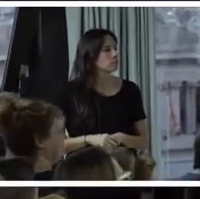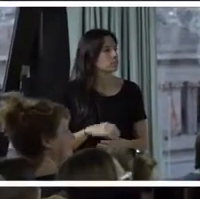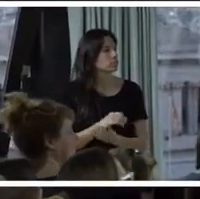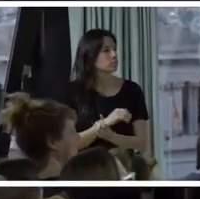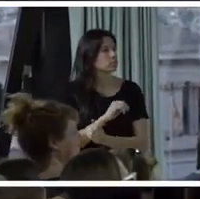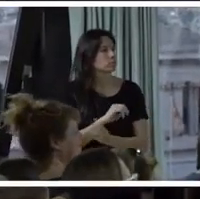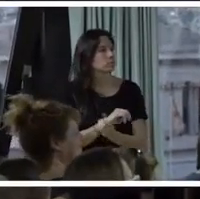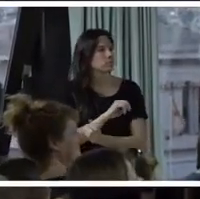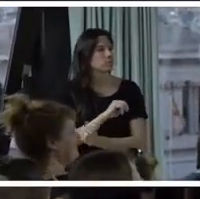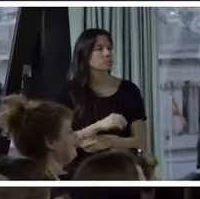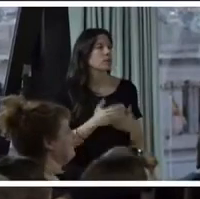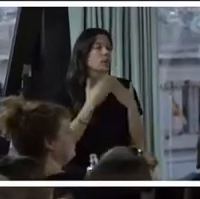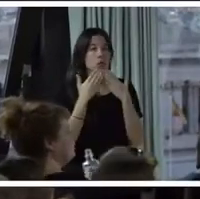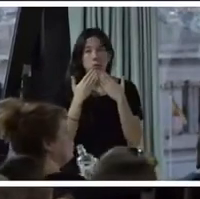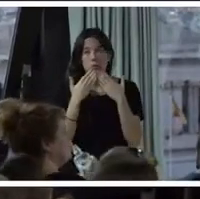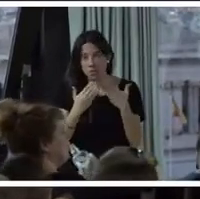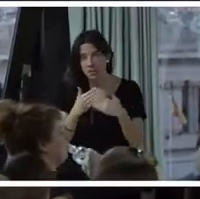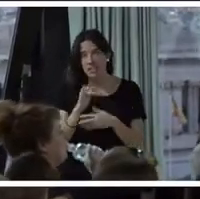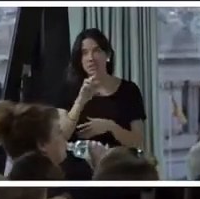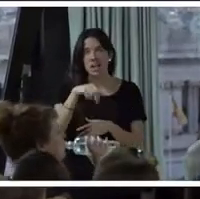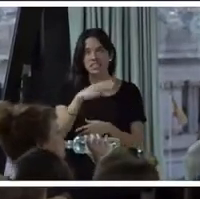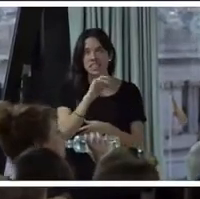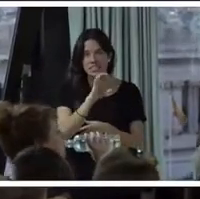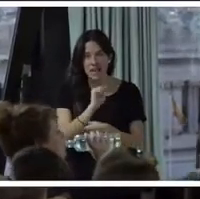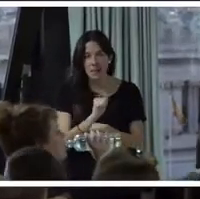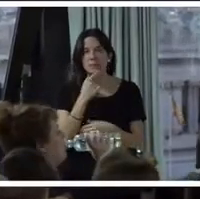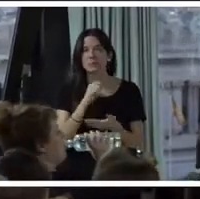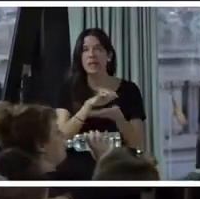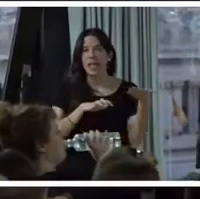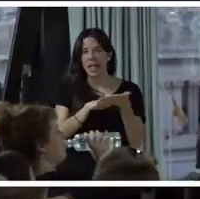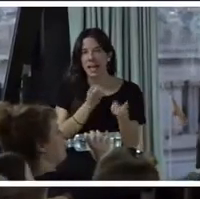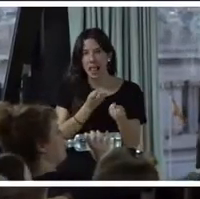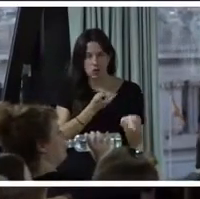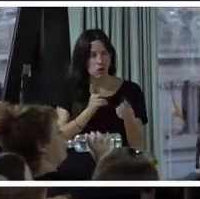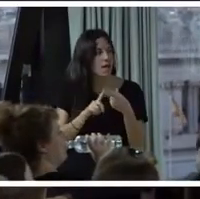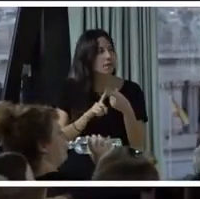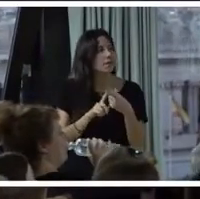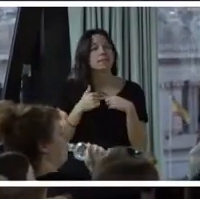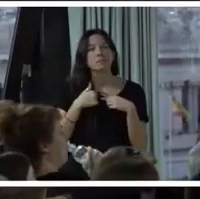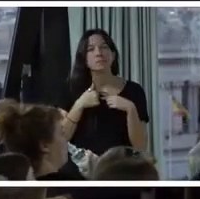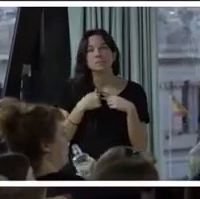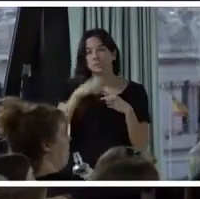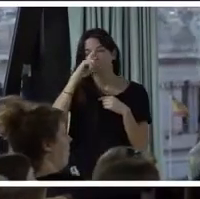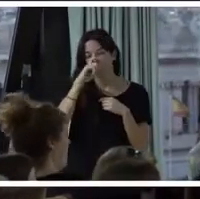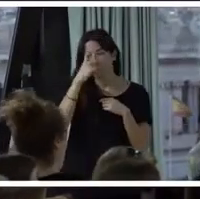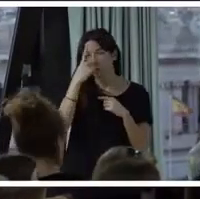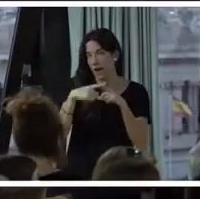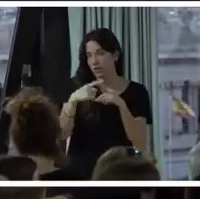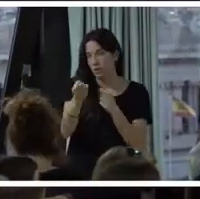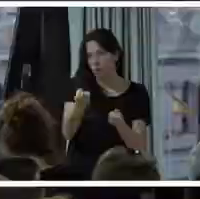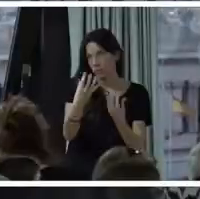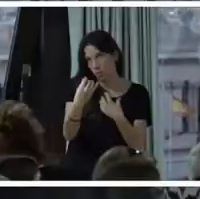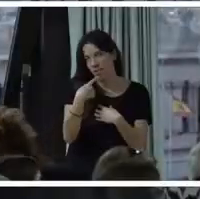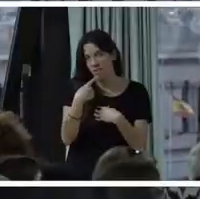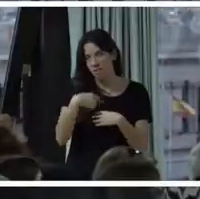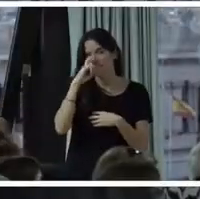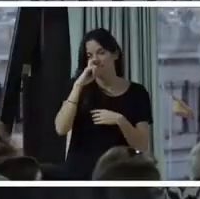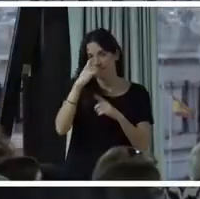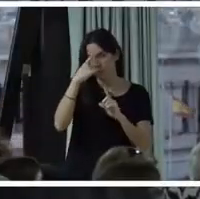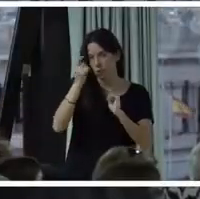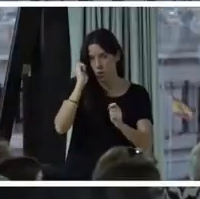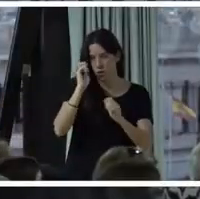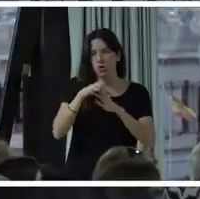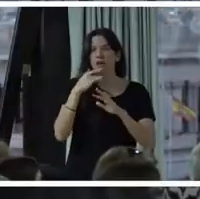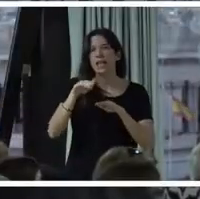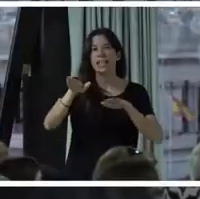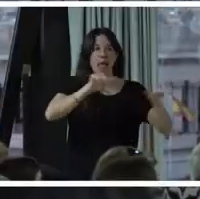muchísimas Muchísimas gracias Francesca relatora eh Me quedo con una de las cosas que ha dicho bueno con esa llamada a la